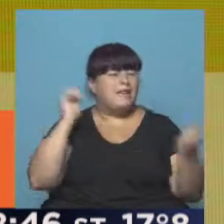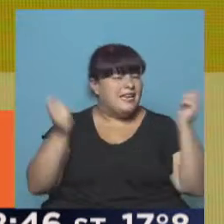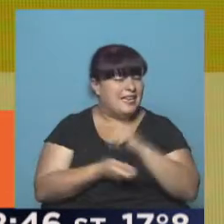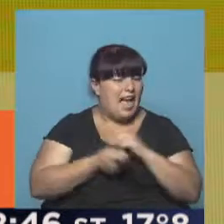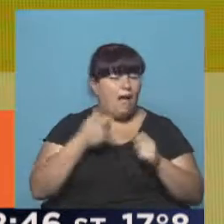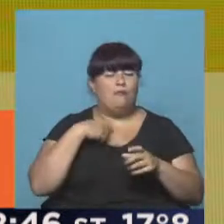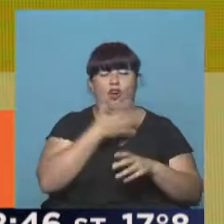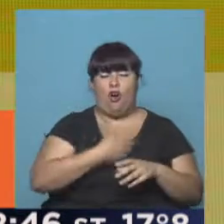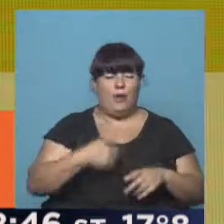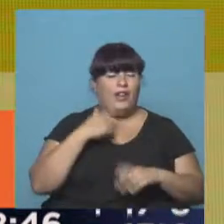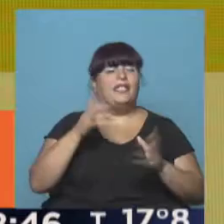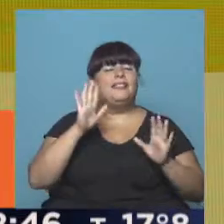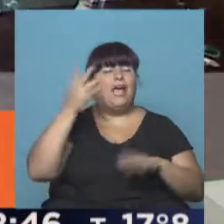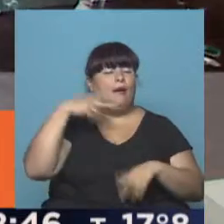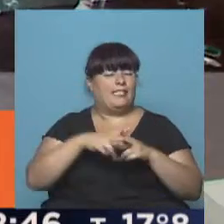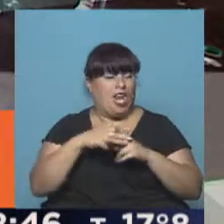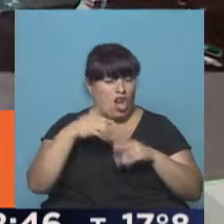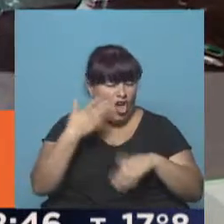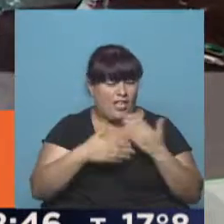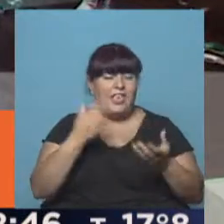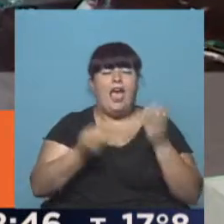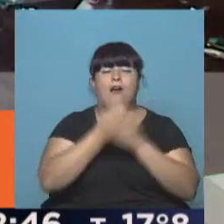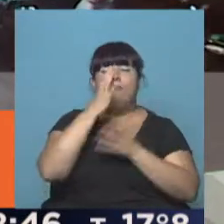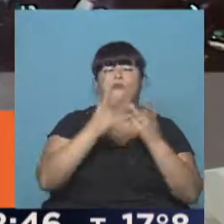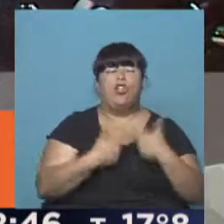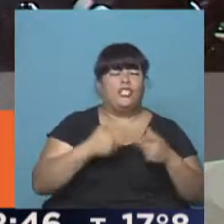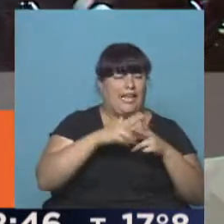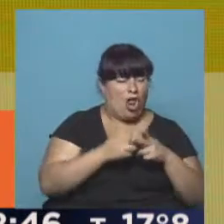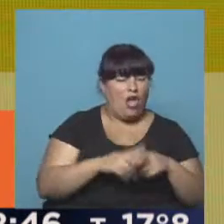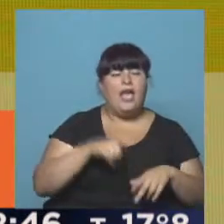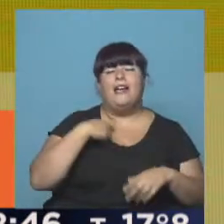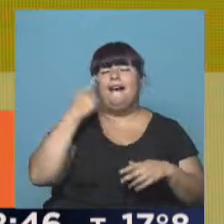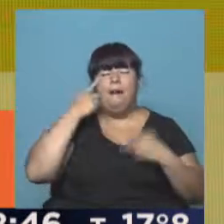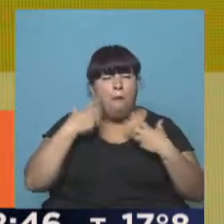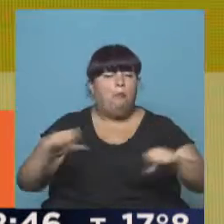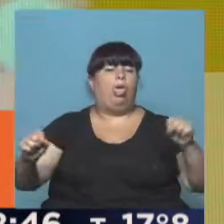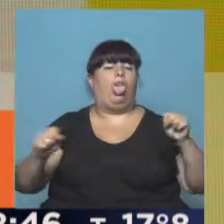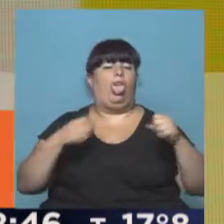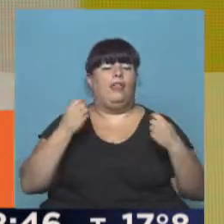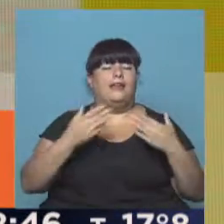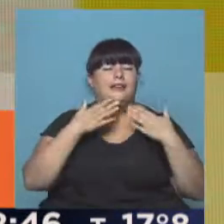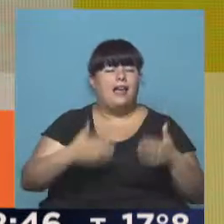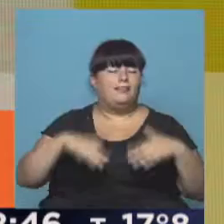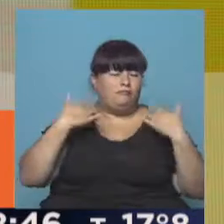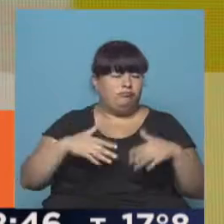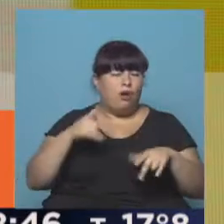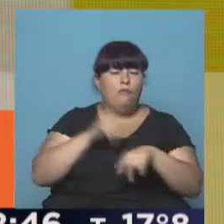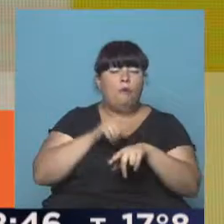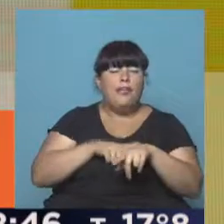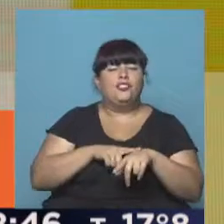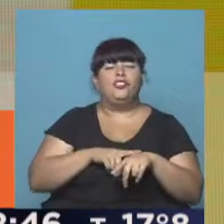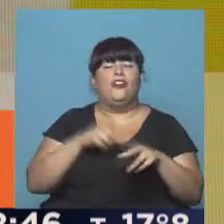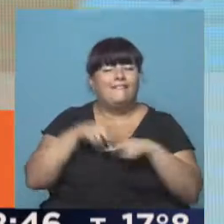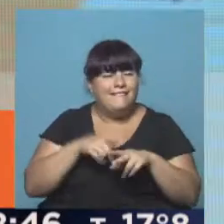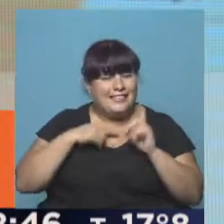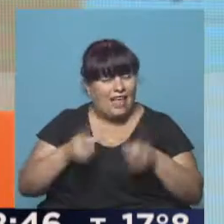como funcionario yo venía al mundo de la tecnología de emprender en proyectos tecnológicos mi gran descubrimiento fue la enorme oportunidad y la cuenta